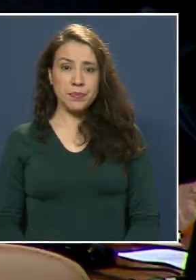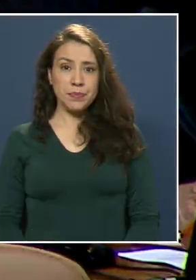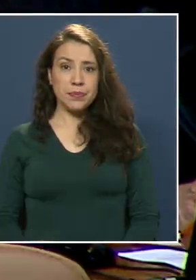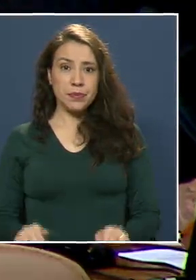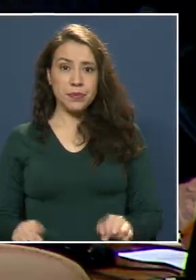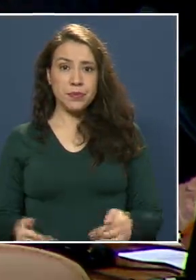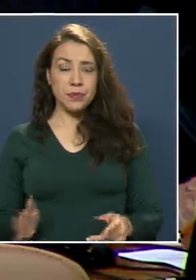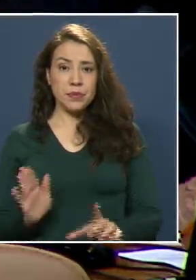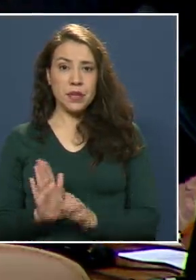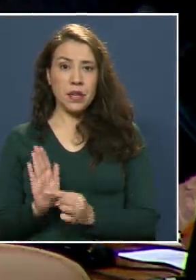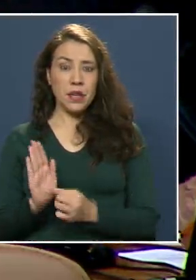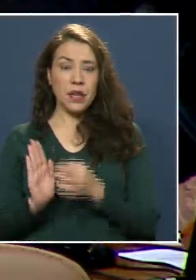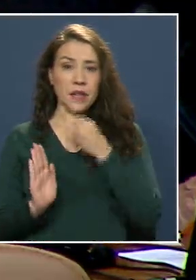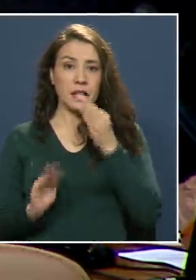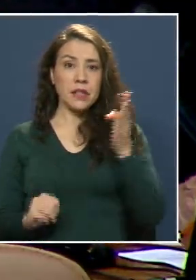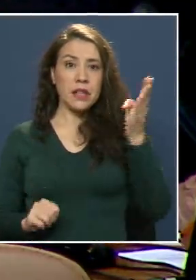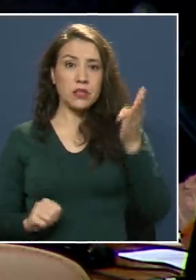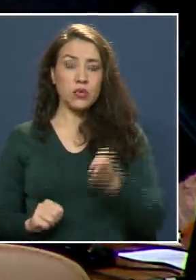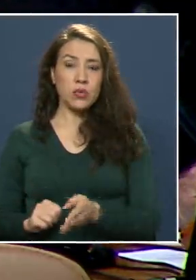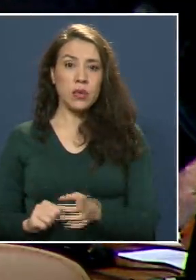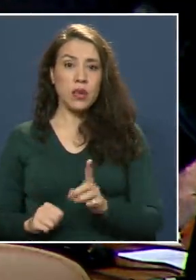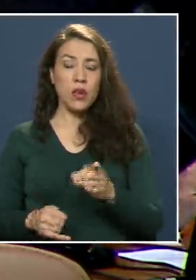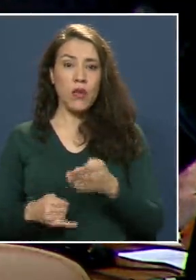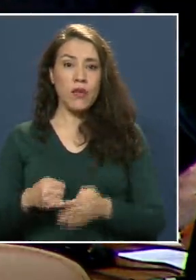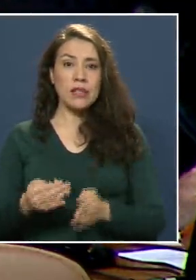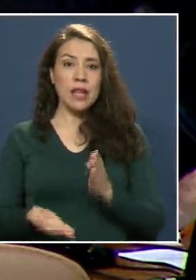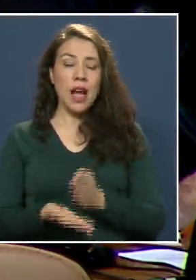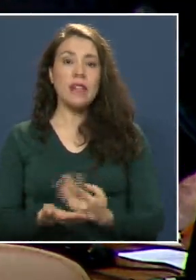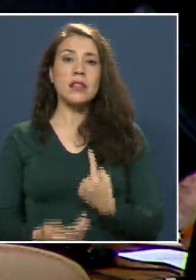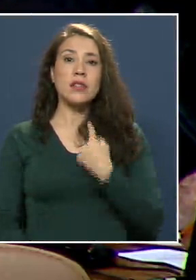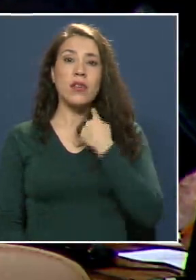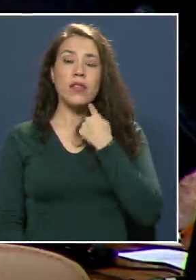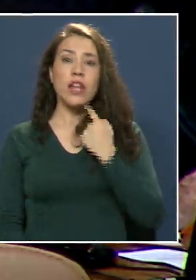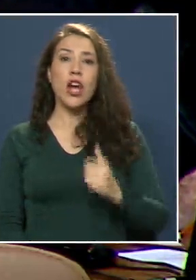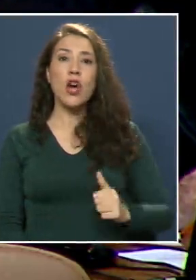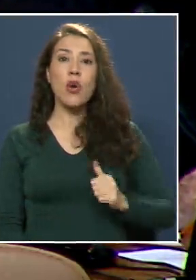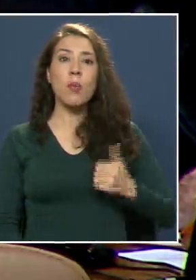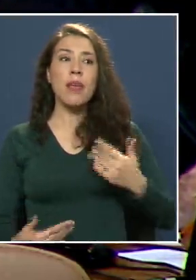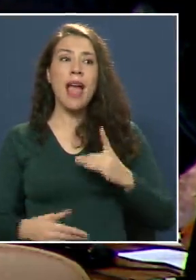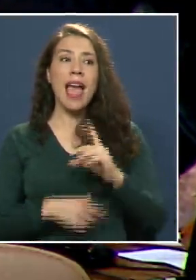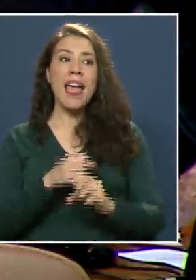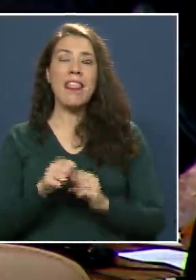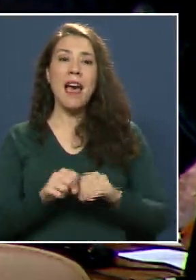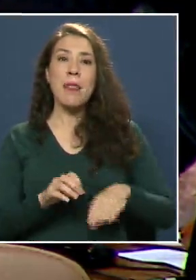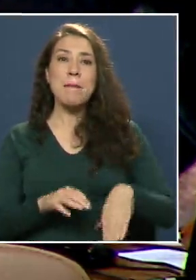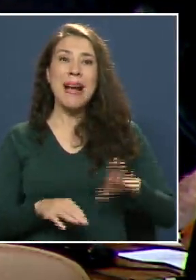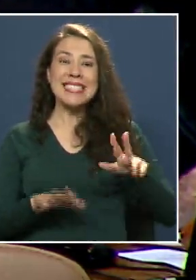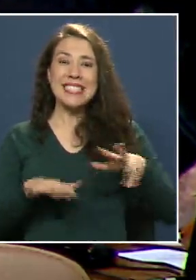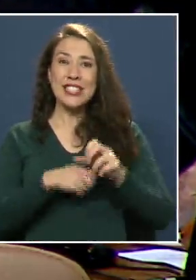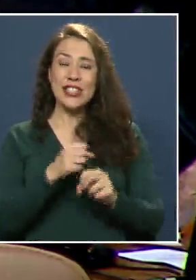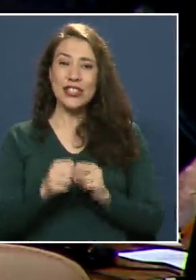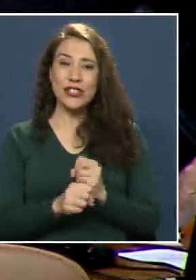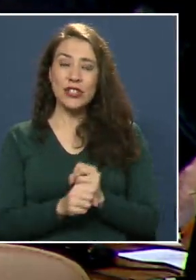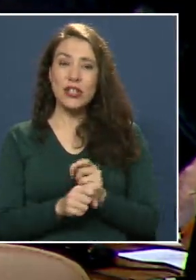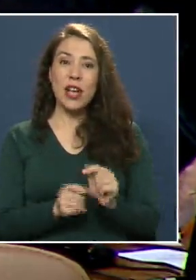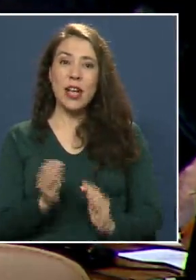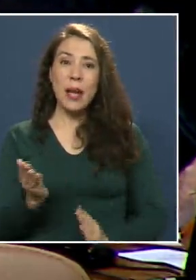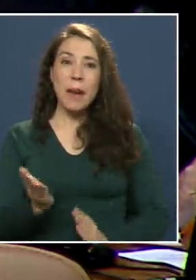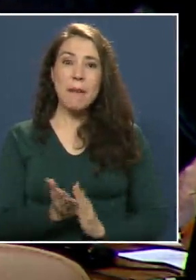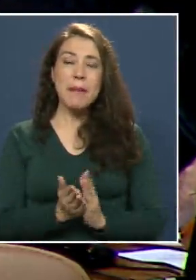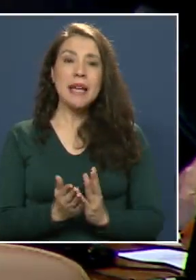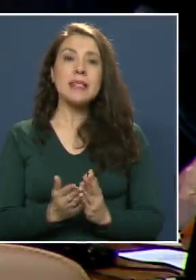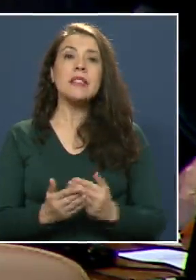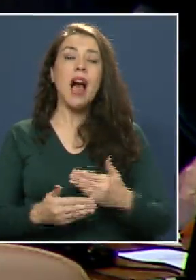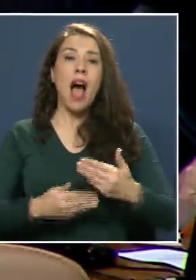ley establece que se suspende la prescripción hasta que la víctima cumple la mayoría de edad, momento a partir del cual comienza a correr